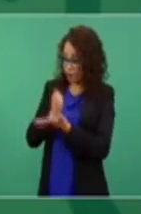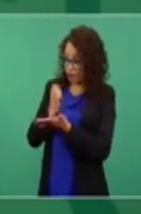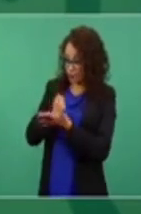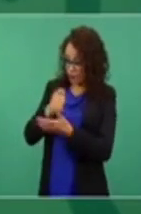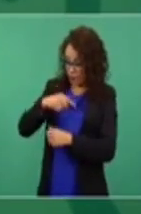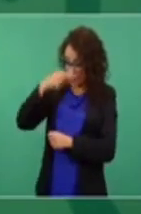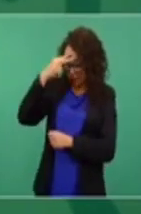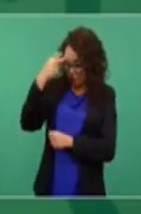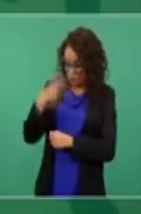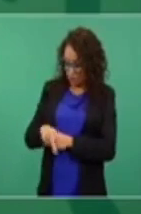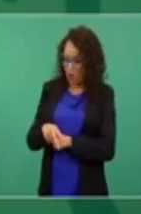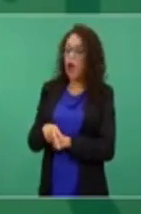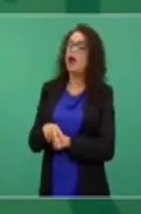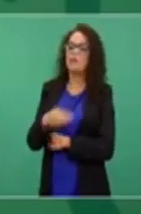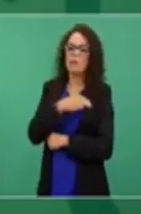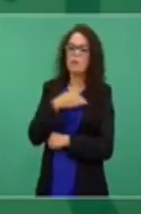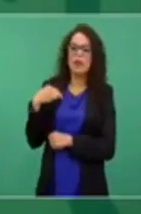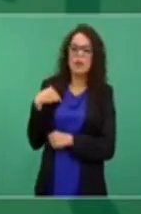por ellos.